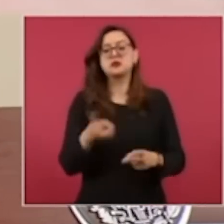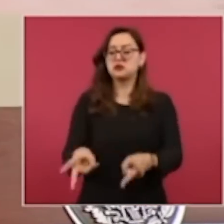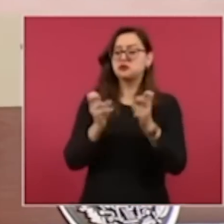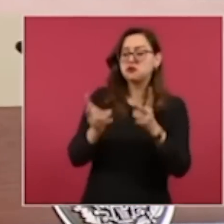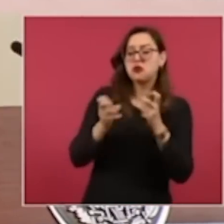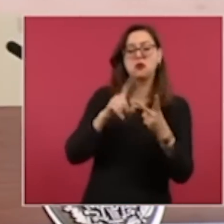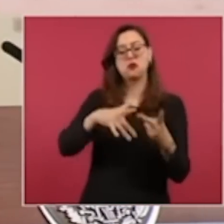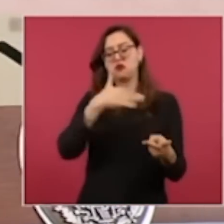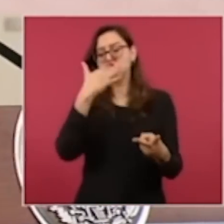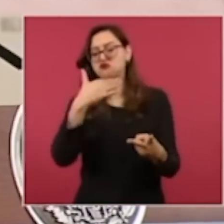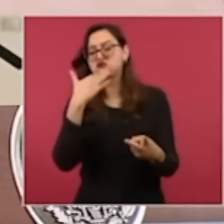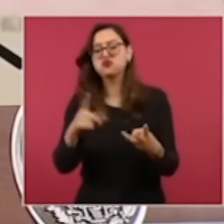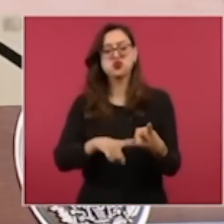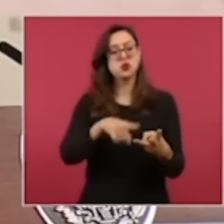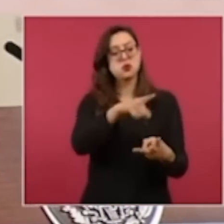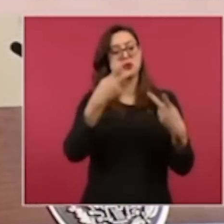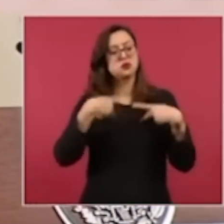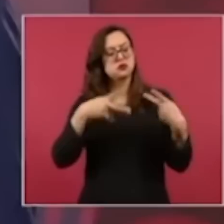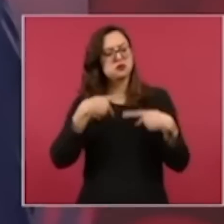alguien se enriquezca